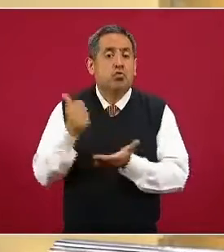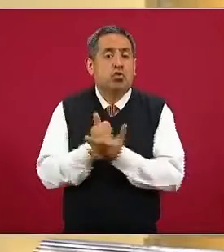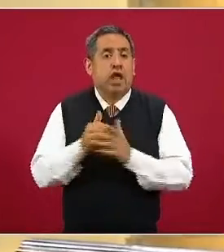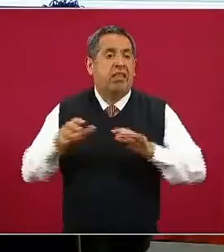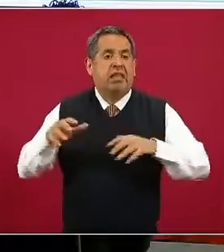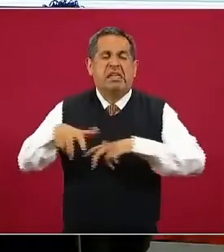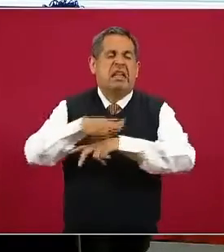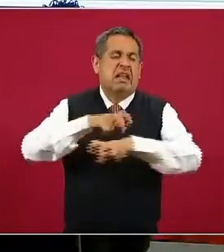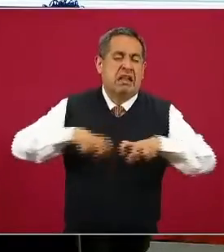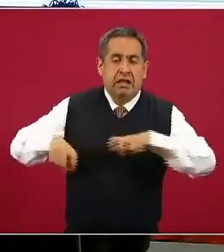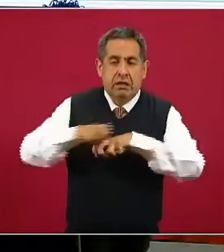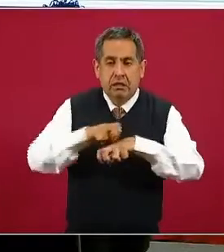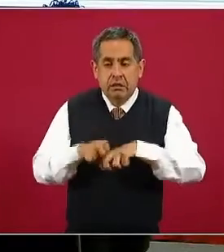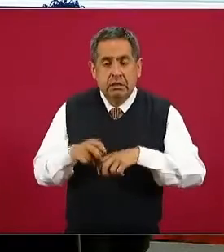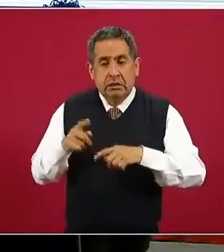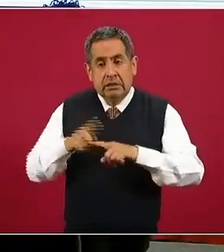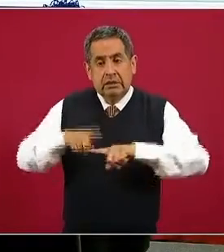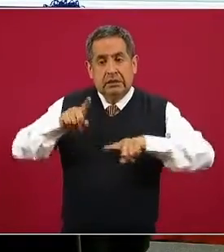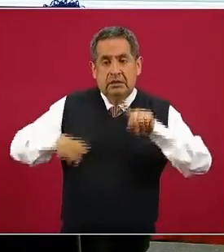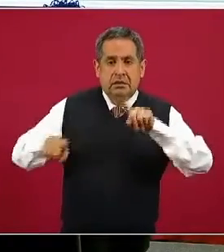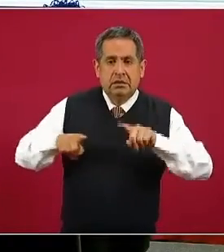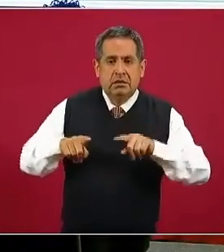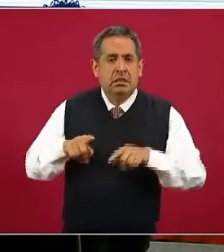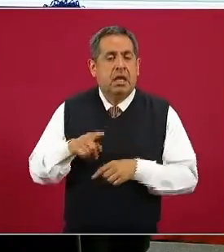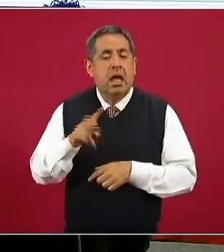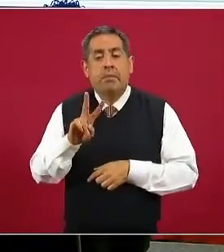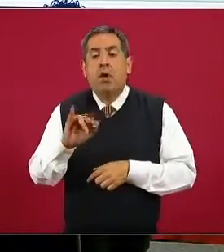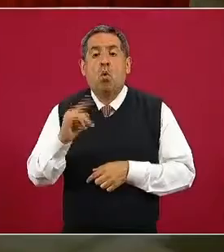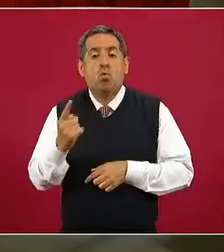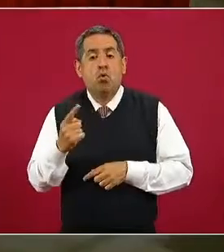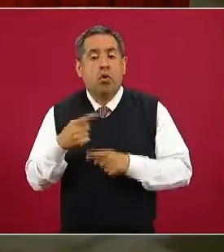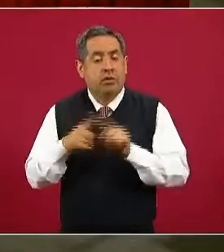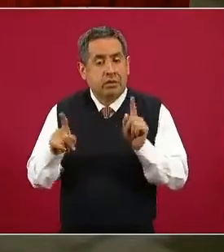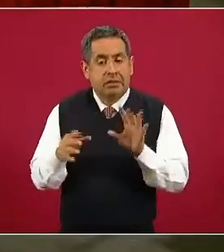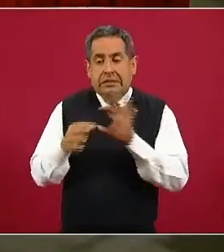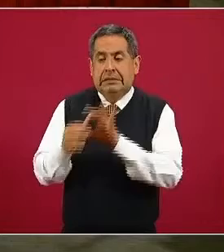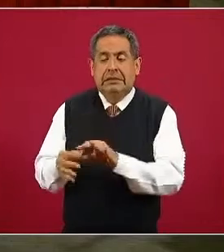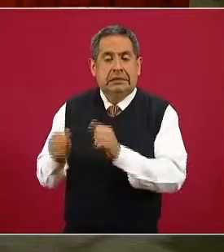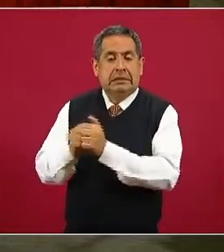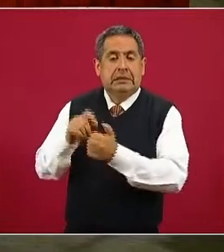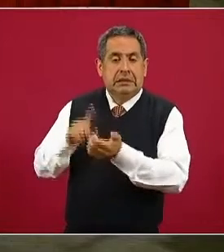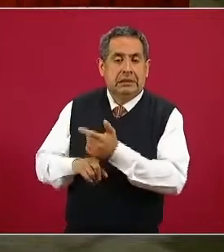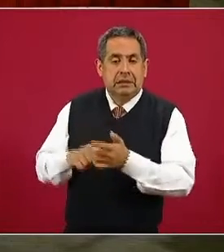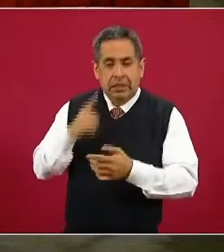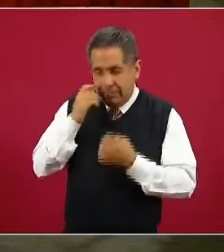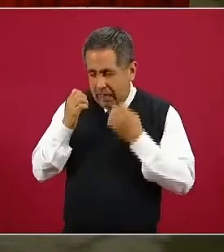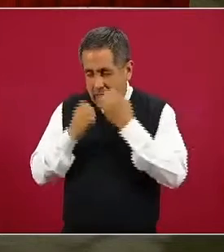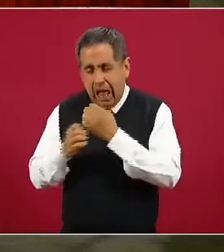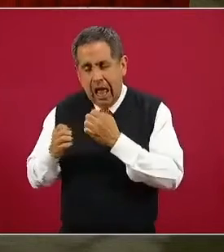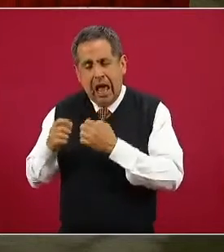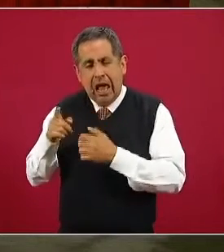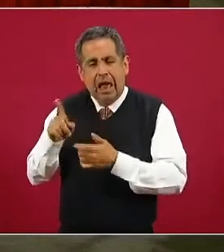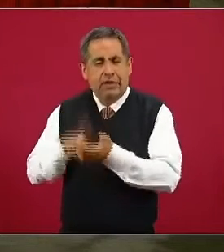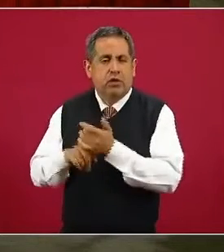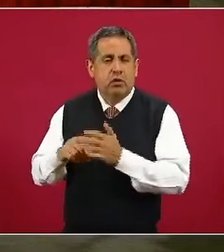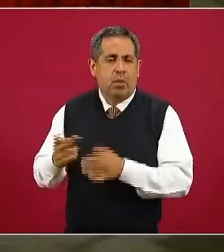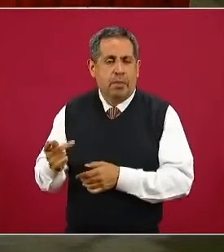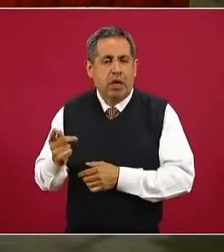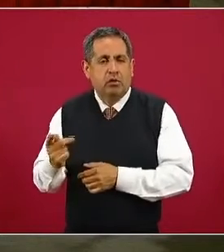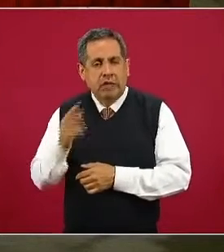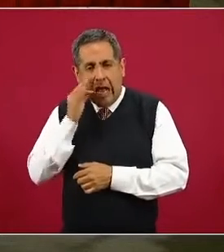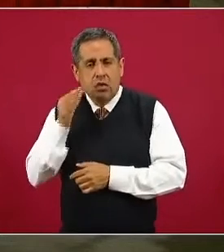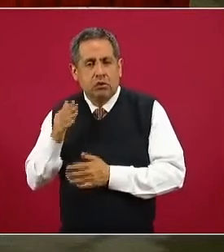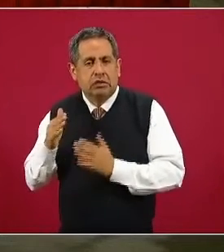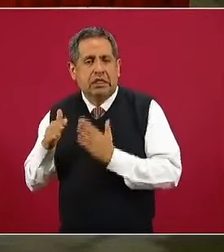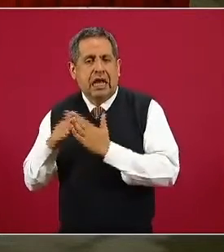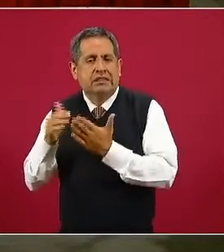Y lo que se encontraba es una variante del virus, que es el B1, que es el que se ha asociado más a la transmisión doméstica, ¿no?